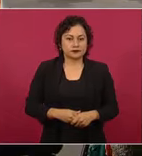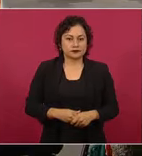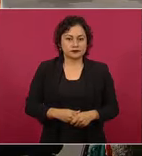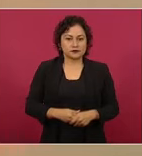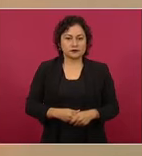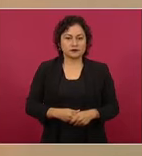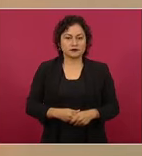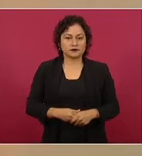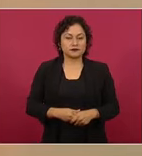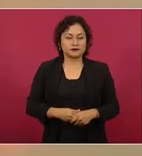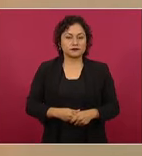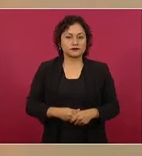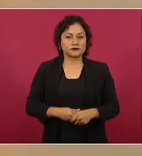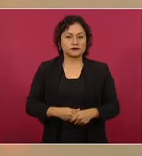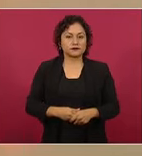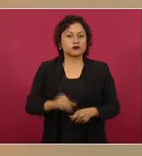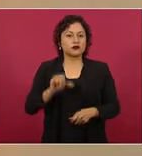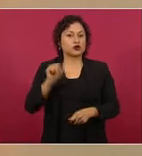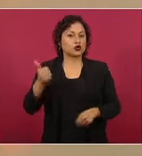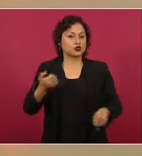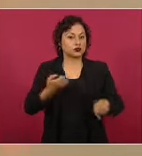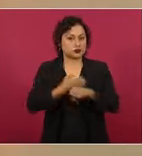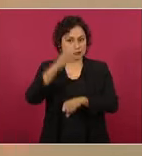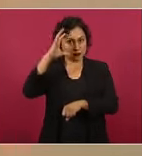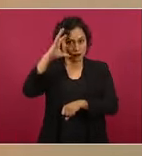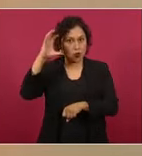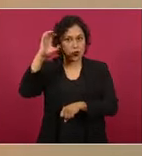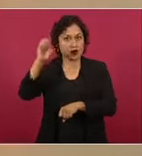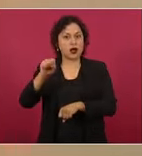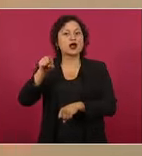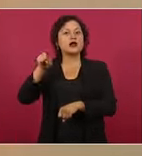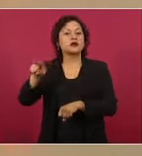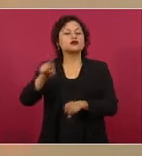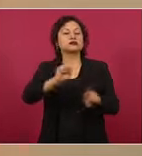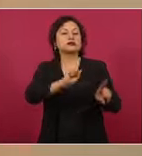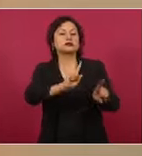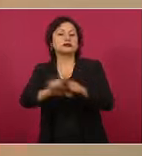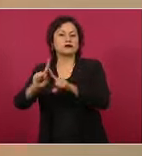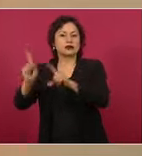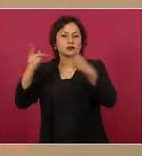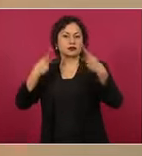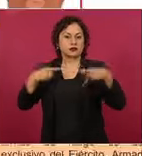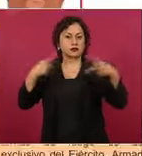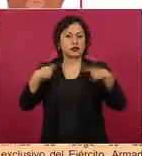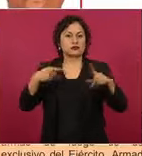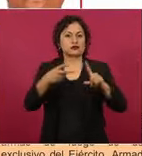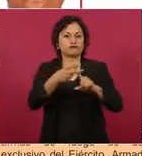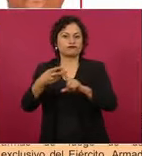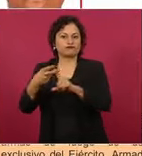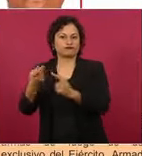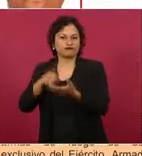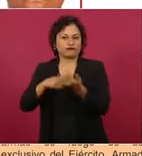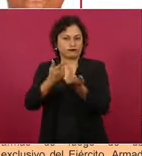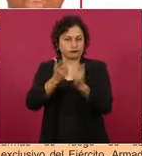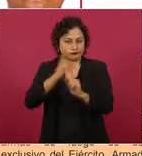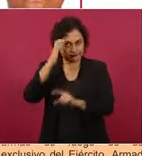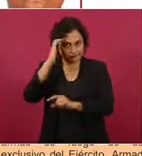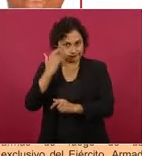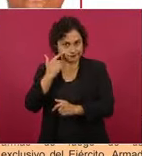En Morelos fueron sentenciados diferentes secuestradores, miembros de la delincuencia organizada,